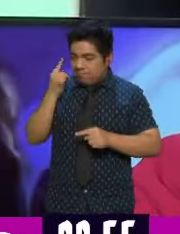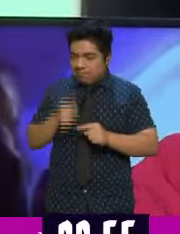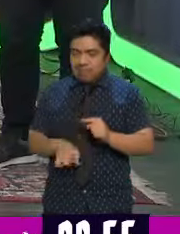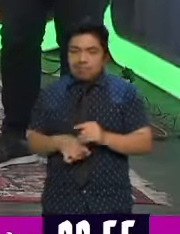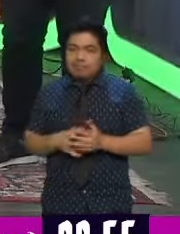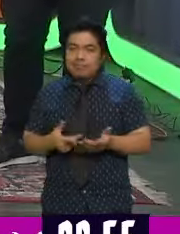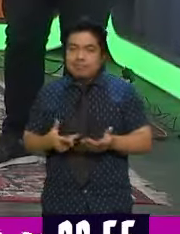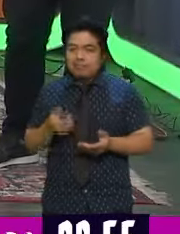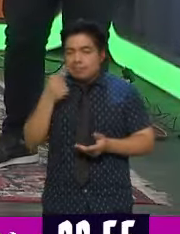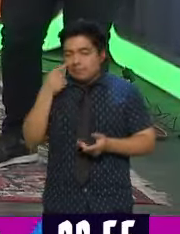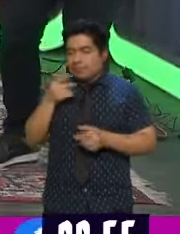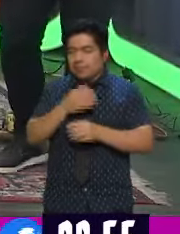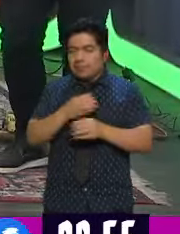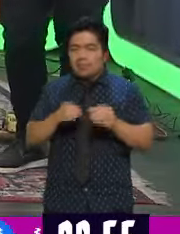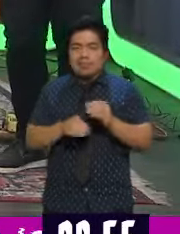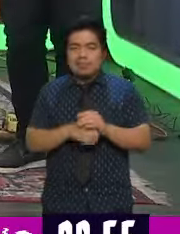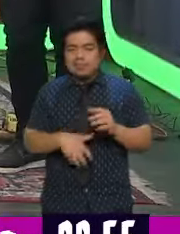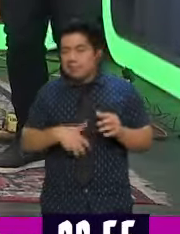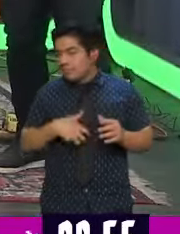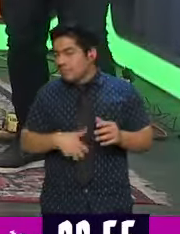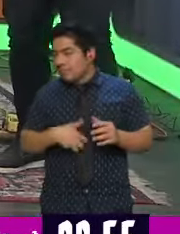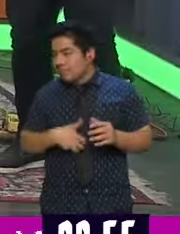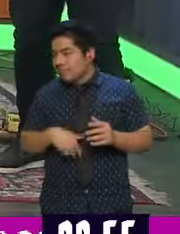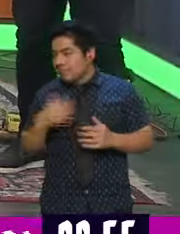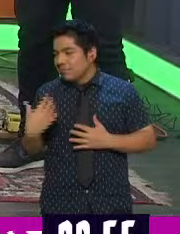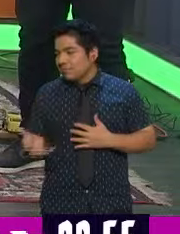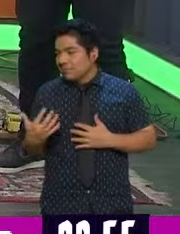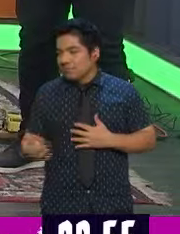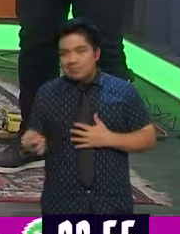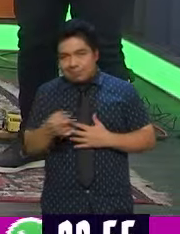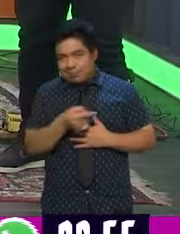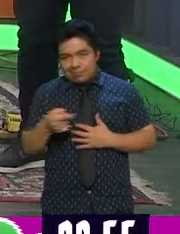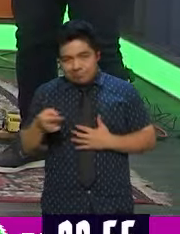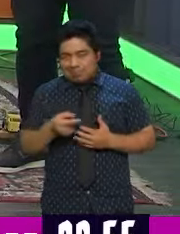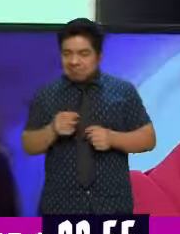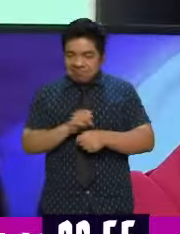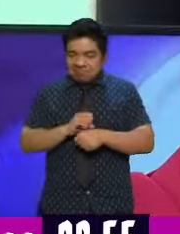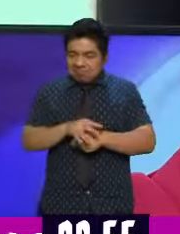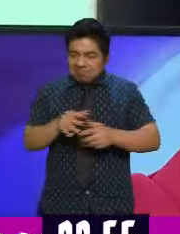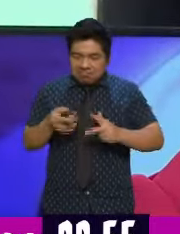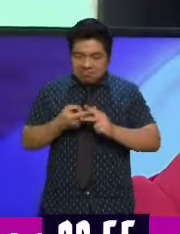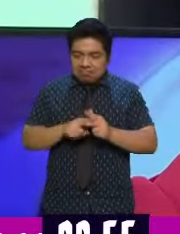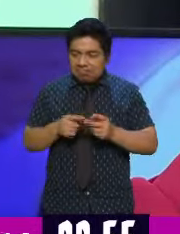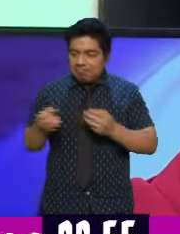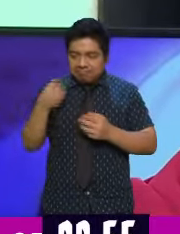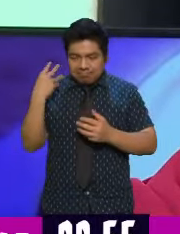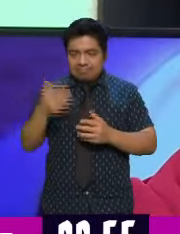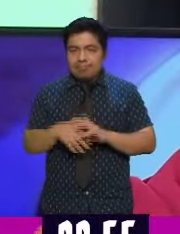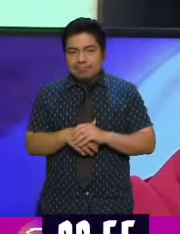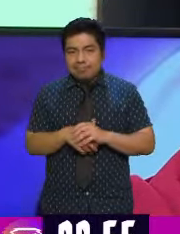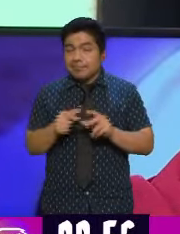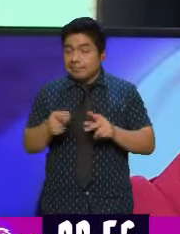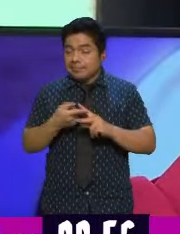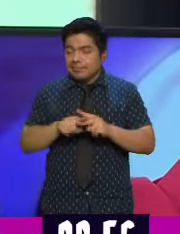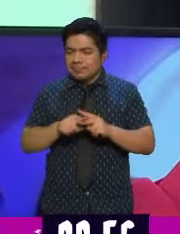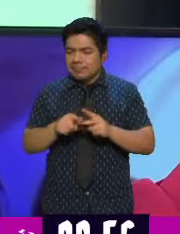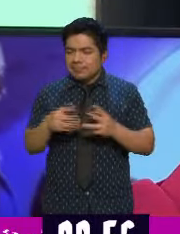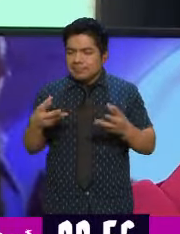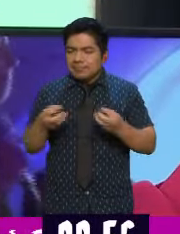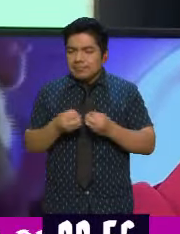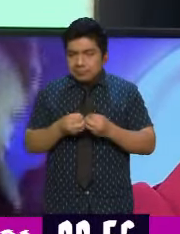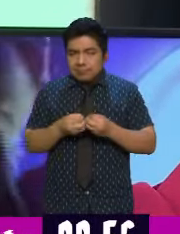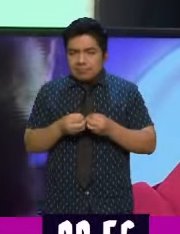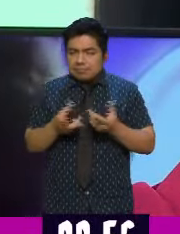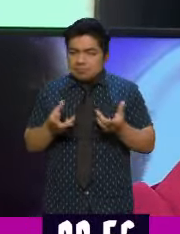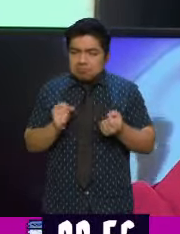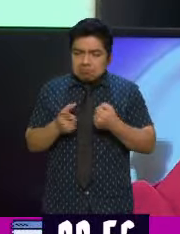estar viendo puras R rascarse la barriga, acá hicieron algo de sí, provecho. Y pues desde ese momento decidimos pues empezar a